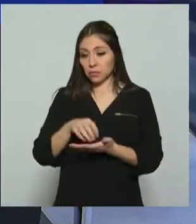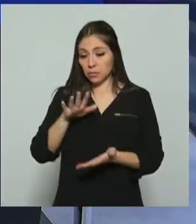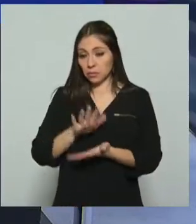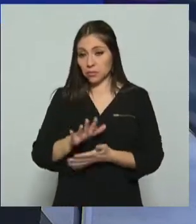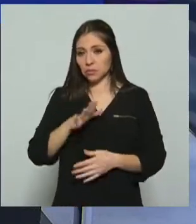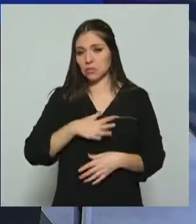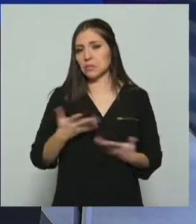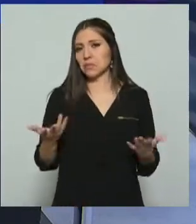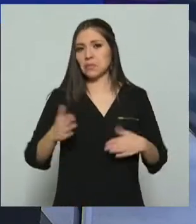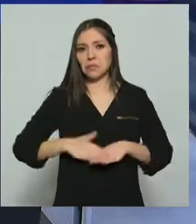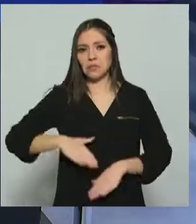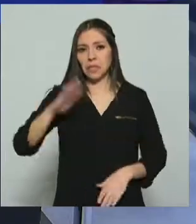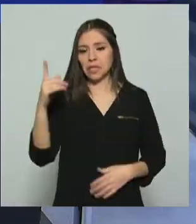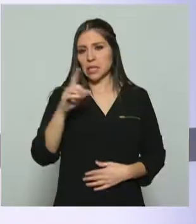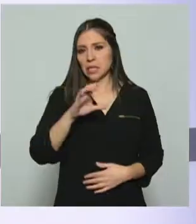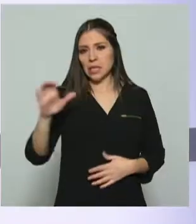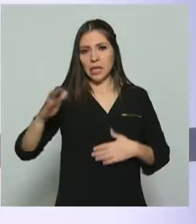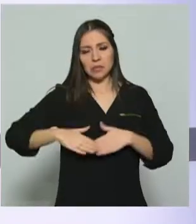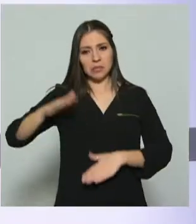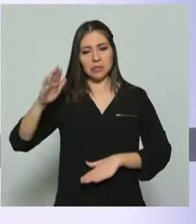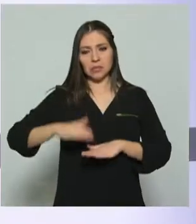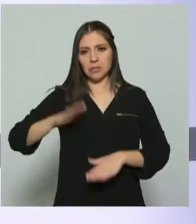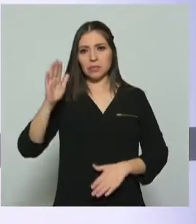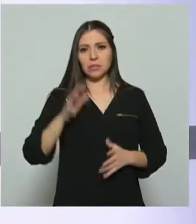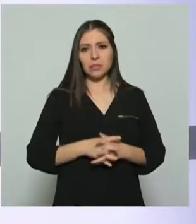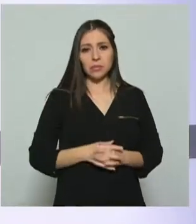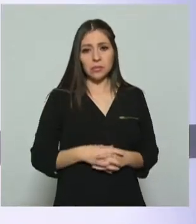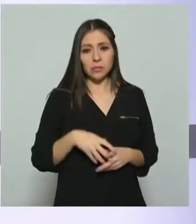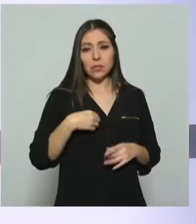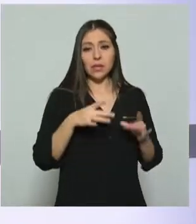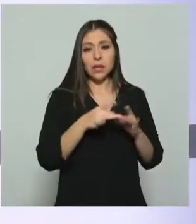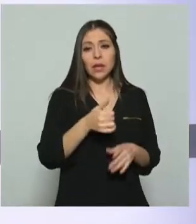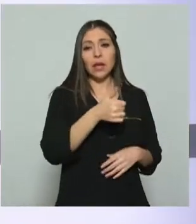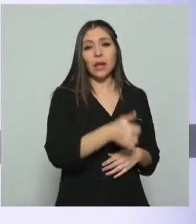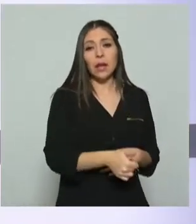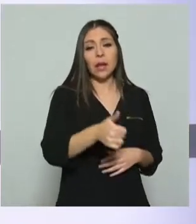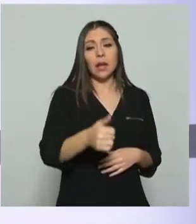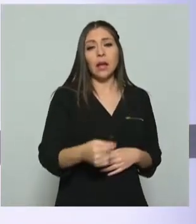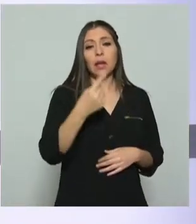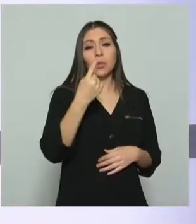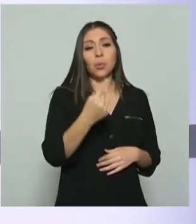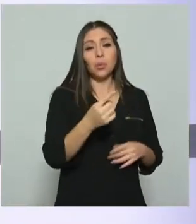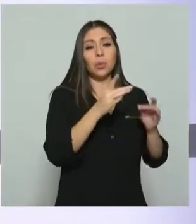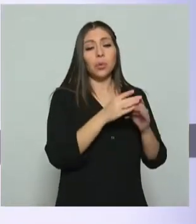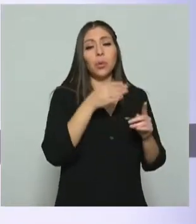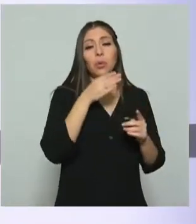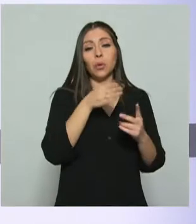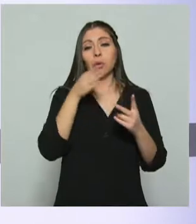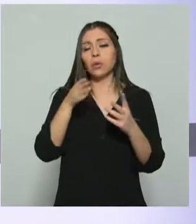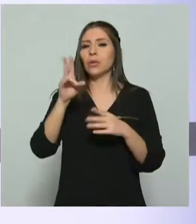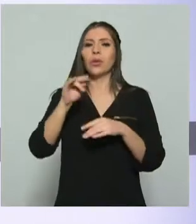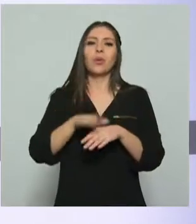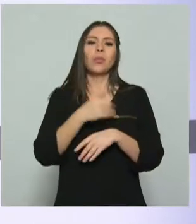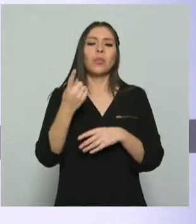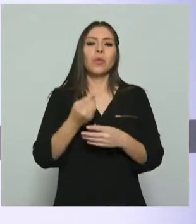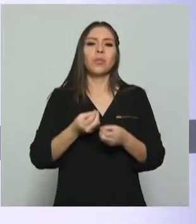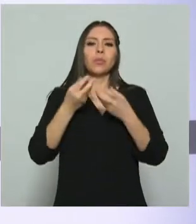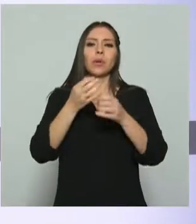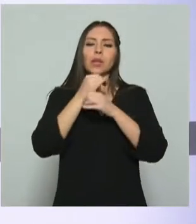Podrían ser cientos, y no me voy a ir como caso por caso, porque otra vez sería revelar información que podría entorpecer